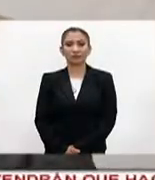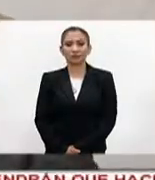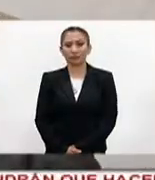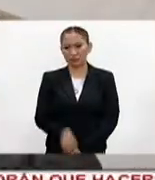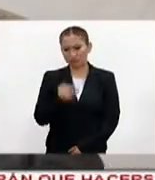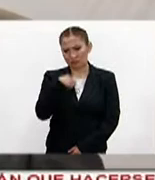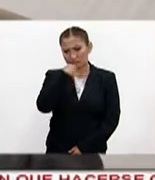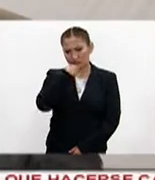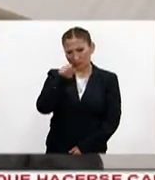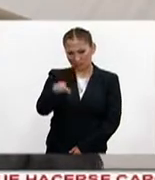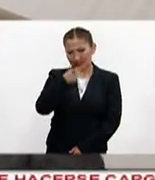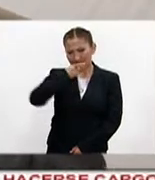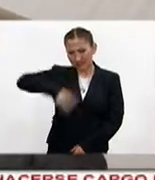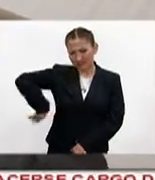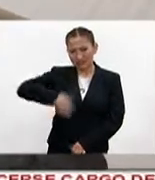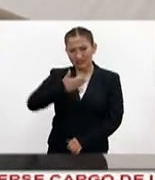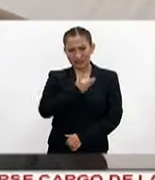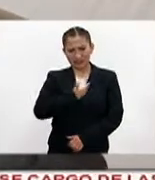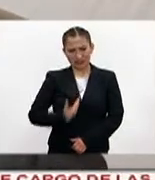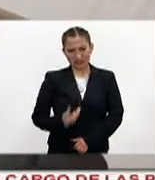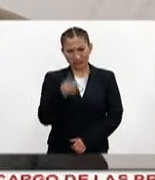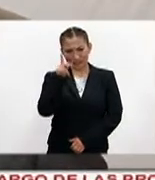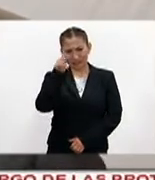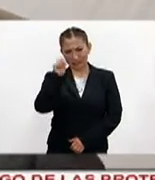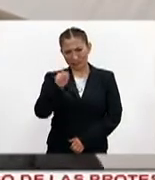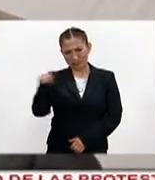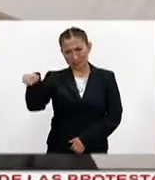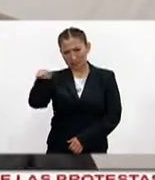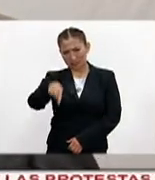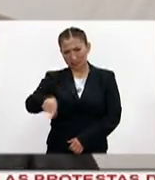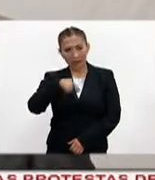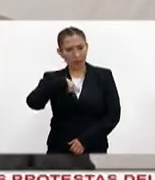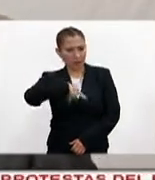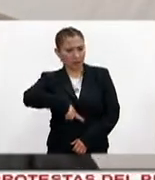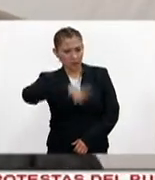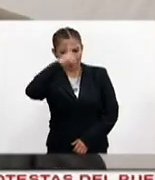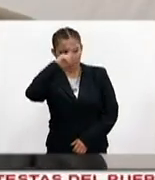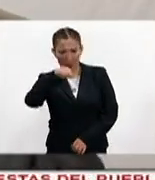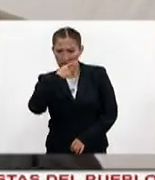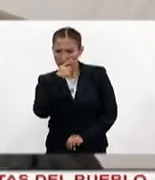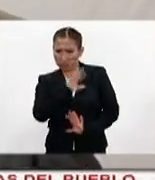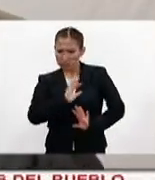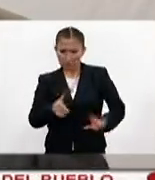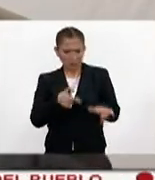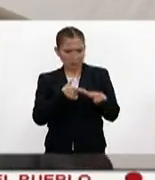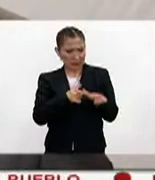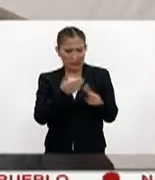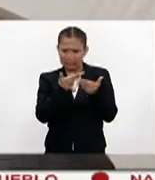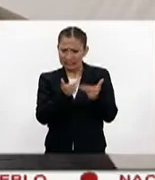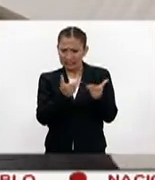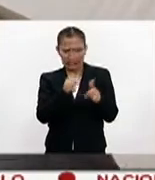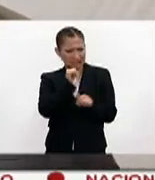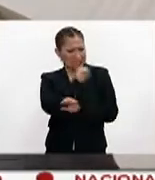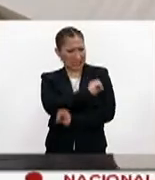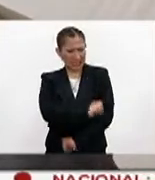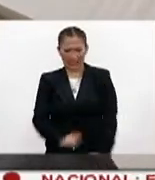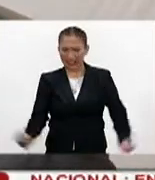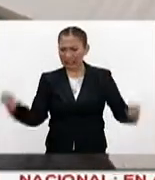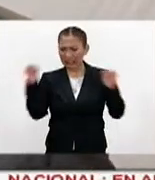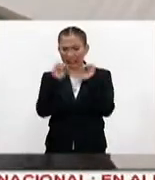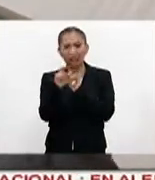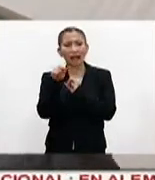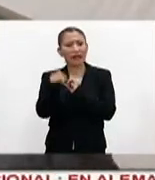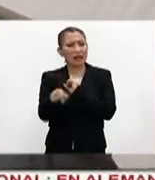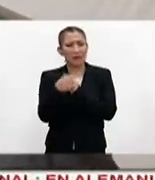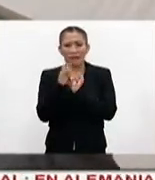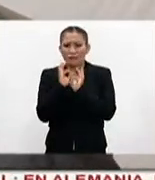Ratificación a lo que ha sostenido el presidente de México y el gobierno mexicano es que bajo ninguna circunstancia Y